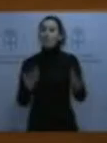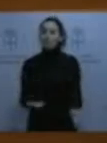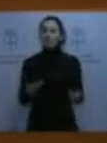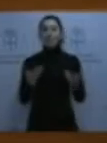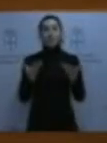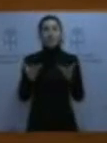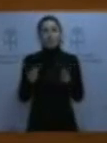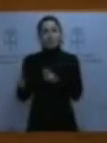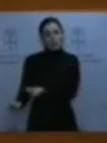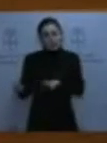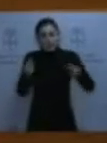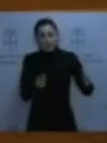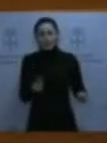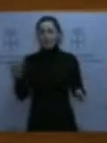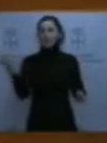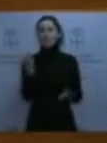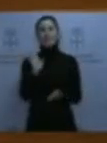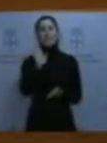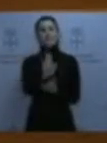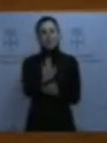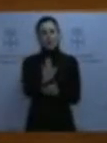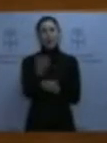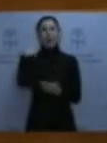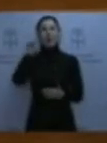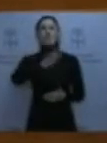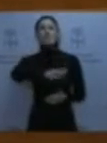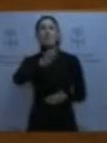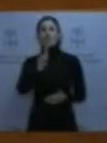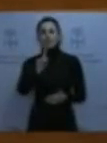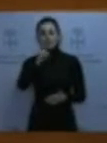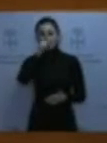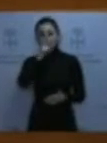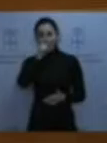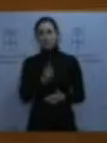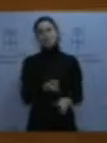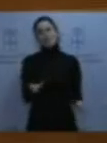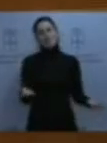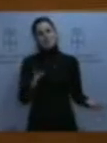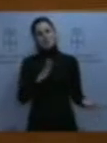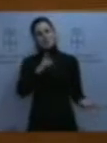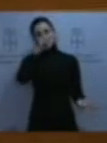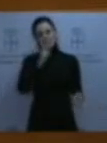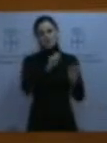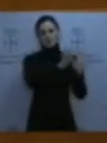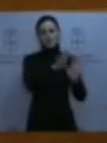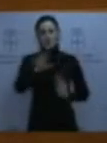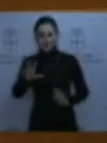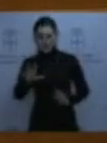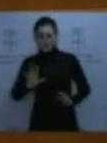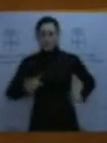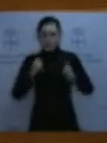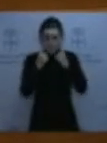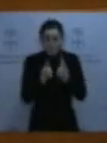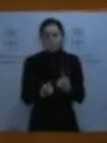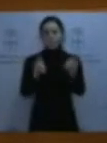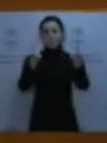Documentación que tenían la obligación de presentar desde hacía 21 años, desde el año 95 es la ley. Se presenta por primera vez